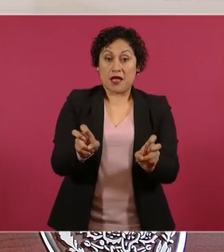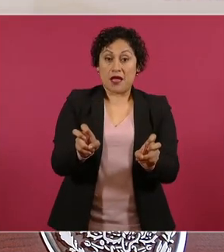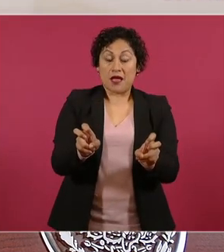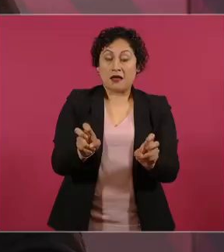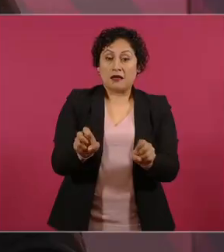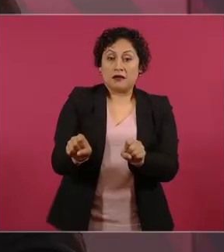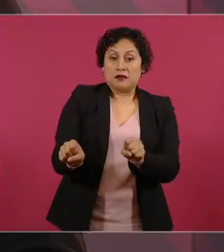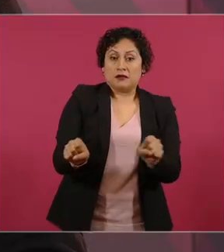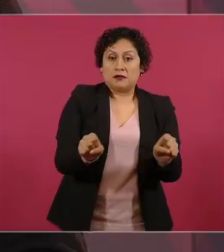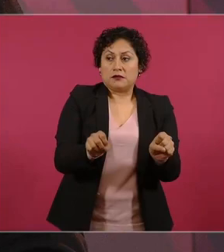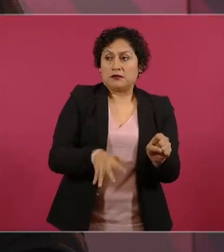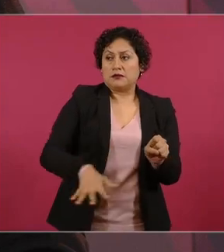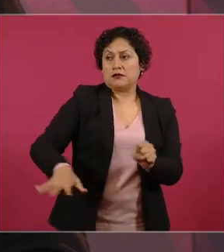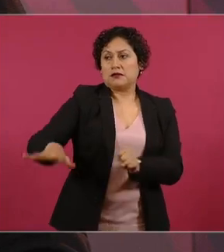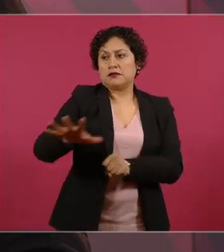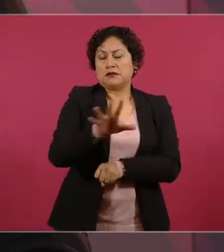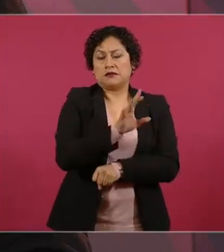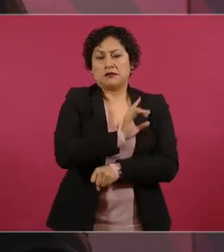difíciles.